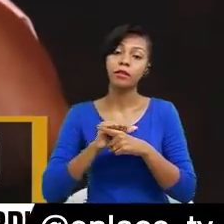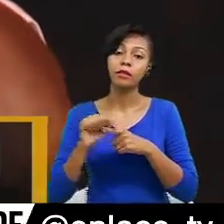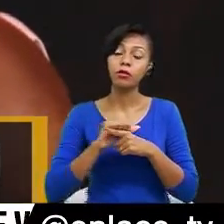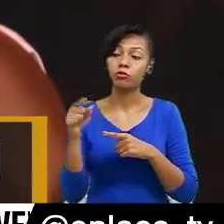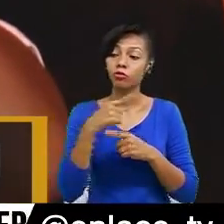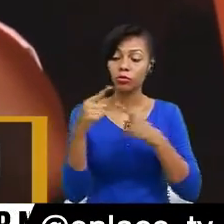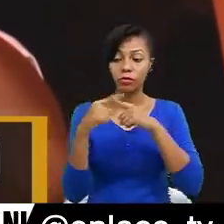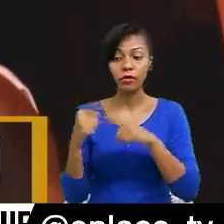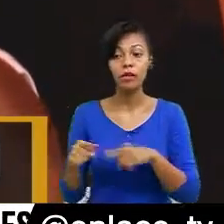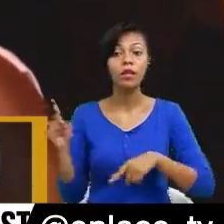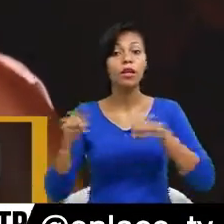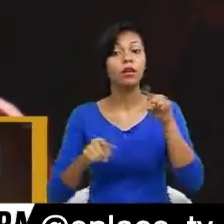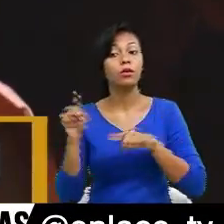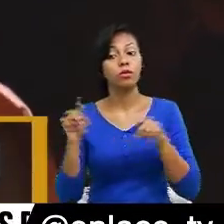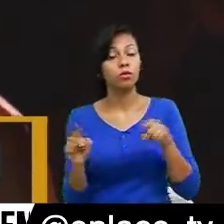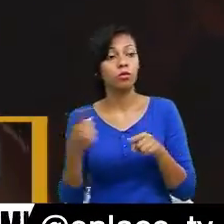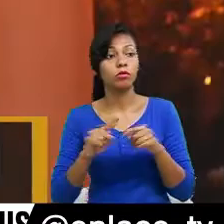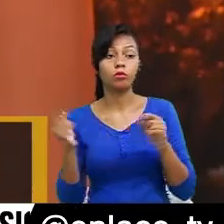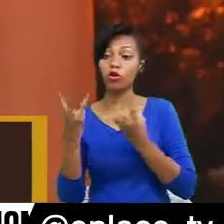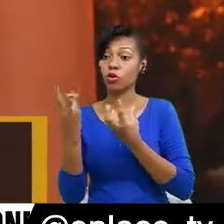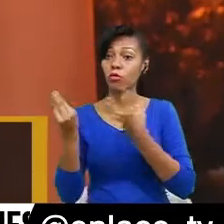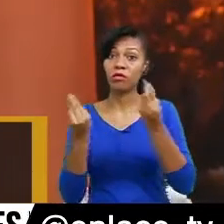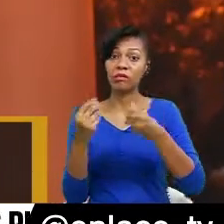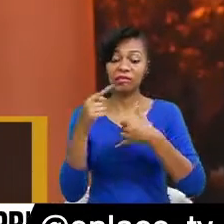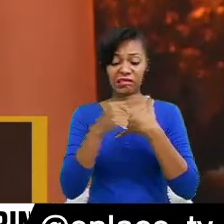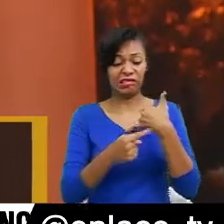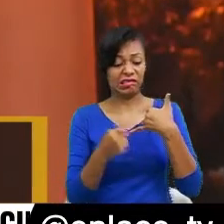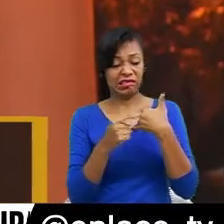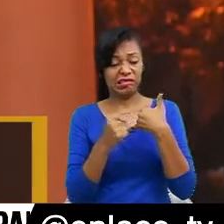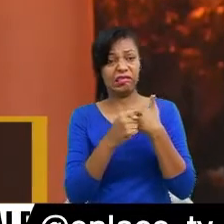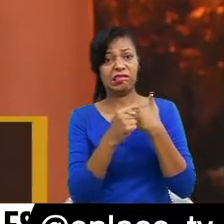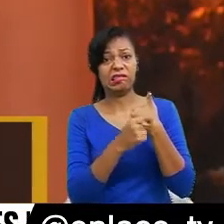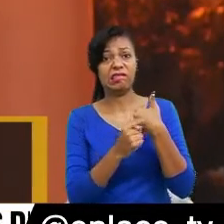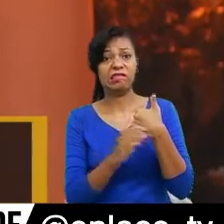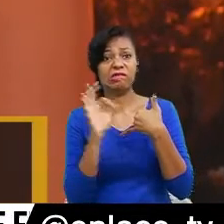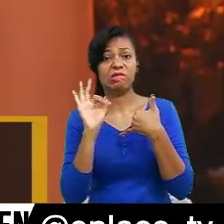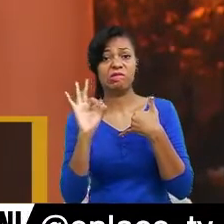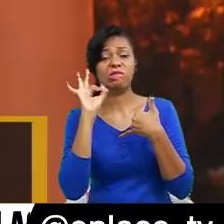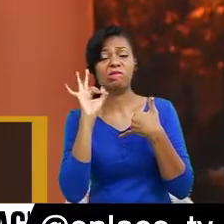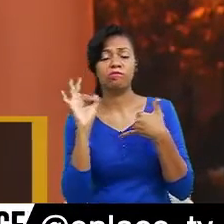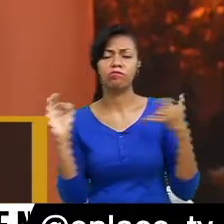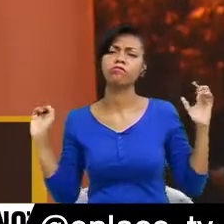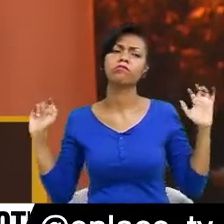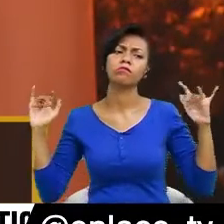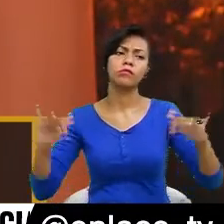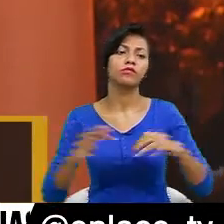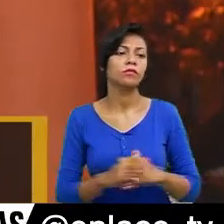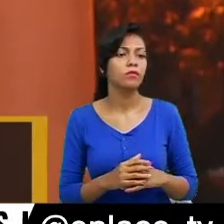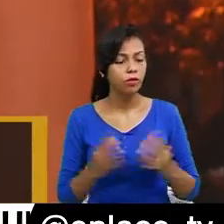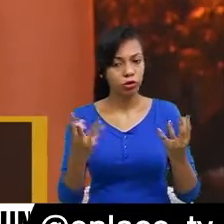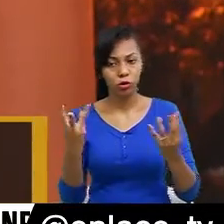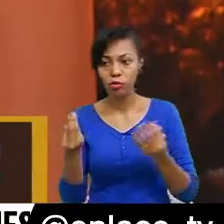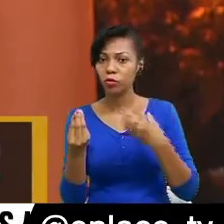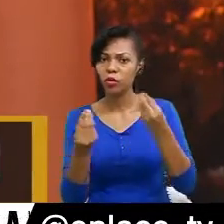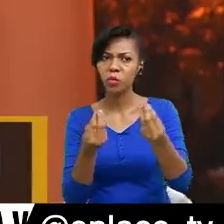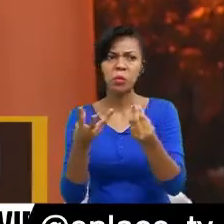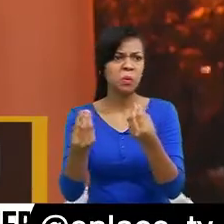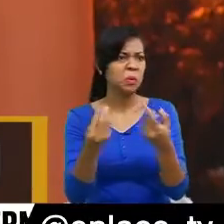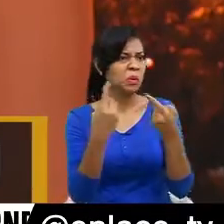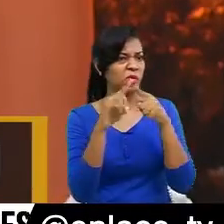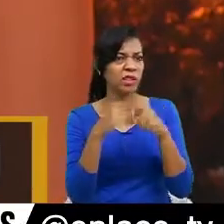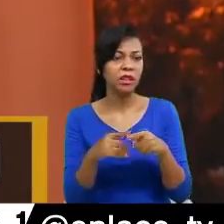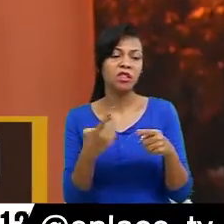reúne a los mejores grupos del país. Bueno, la importancia que tiene es grande porque van todos los grupos que participan